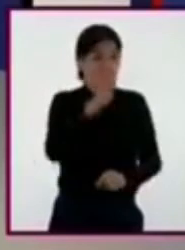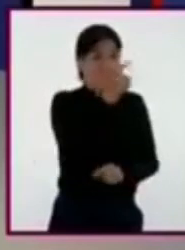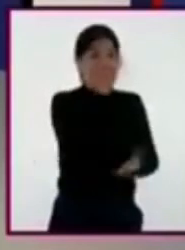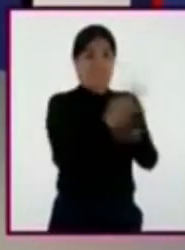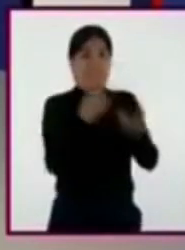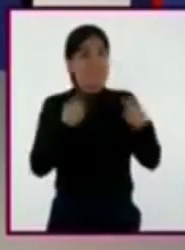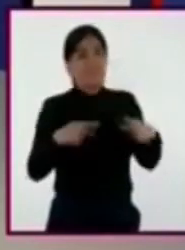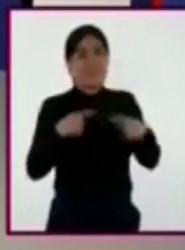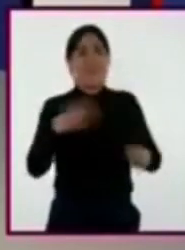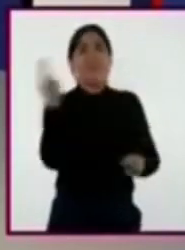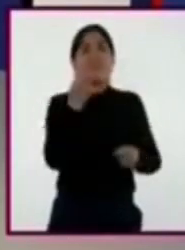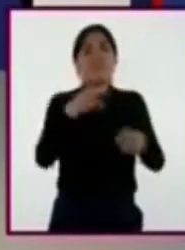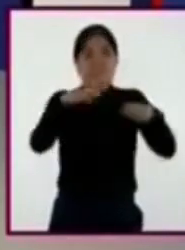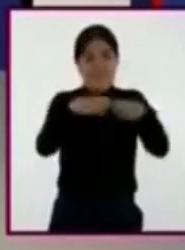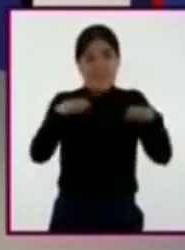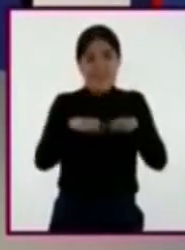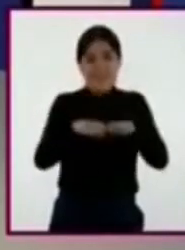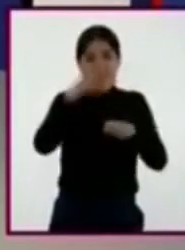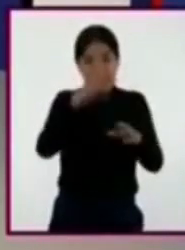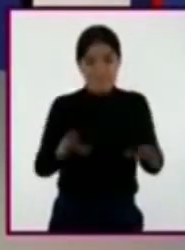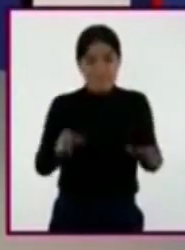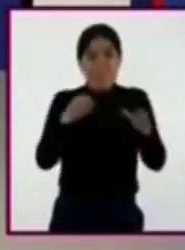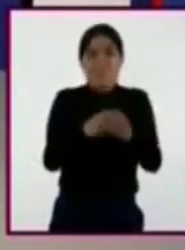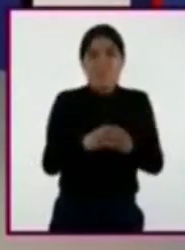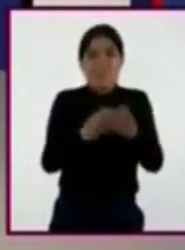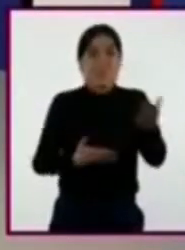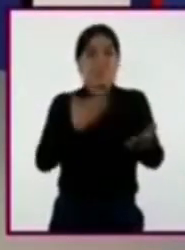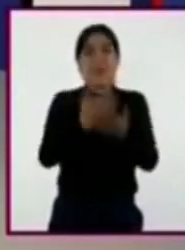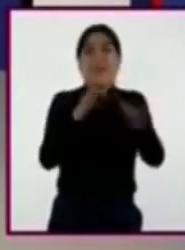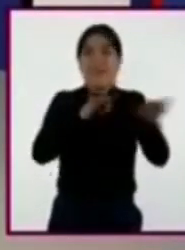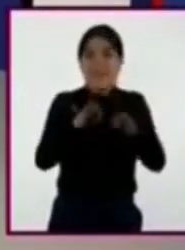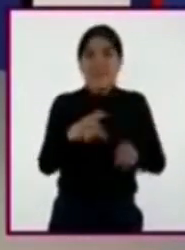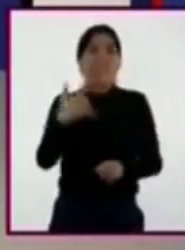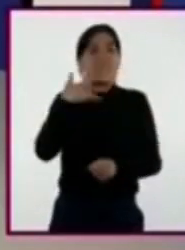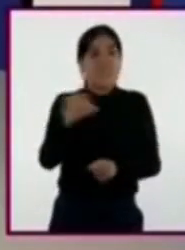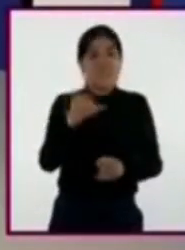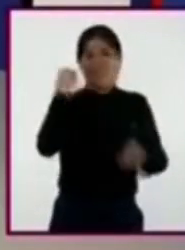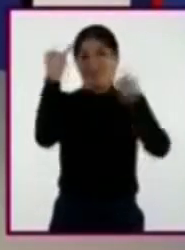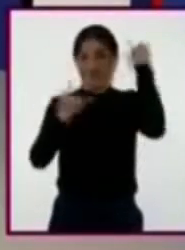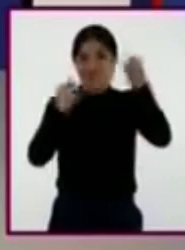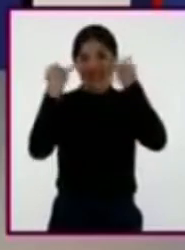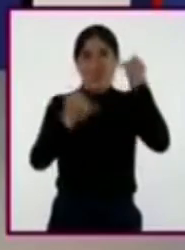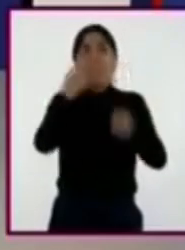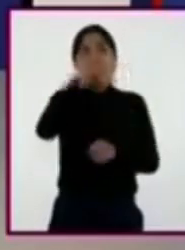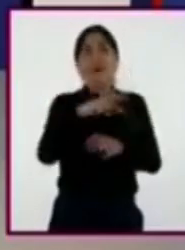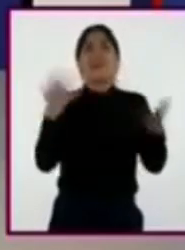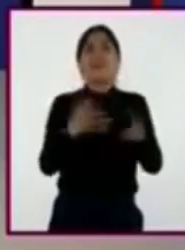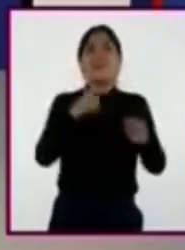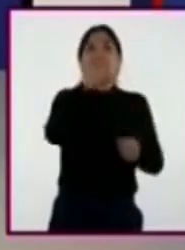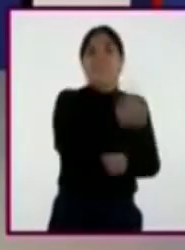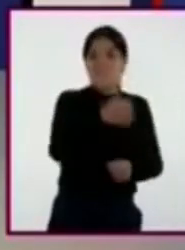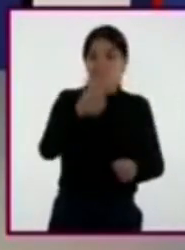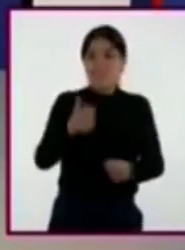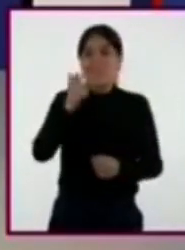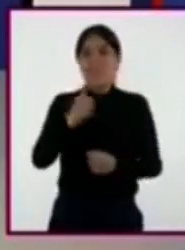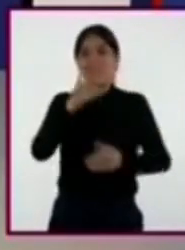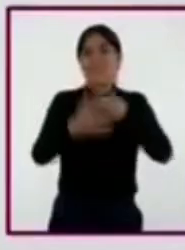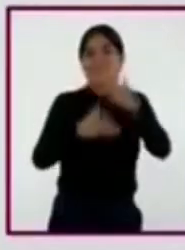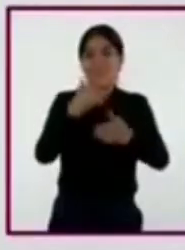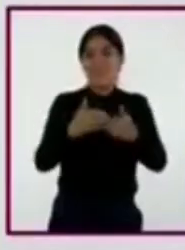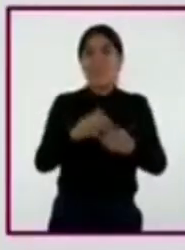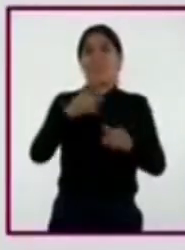sino que se necesita un equipo que aporte trabajo, esfuerzo y creatividad para resolver cada etapa de la creación